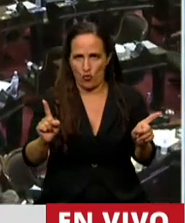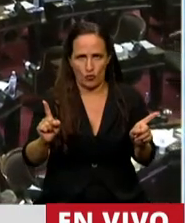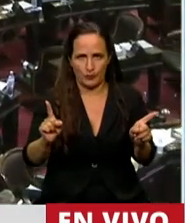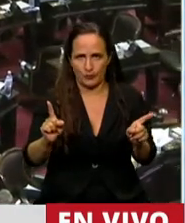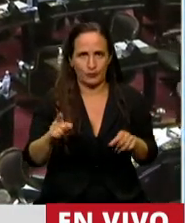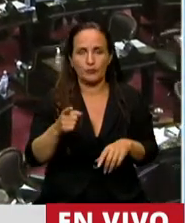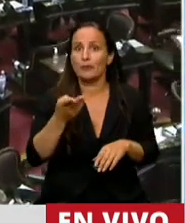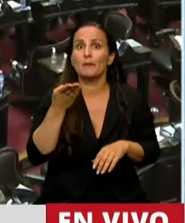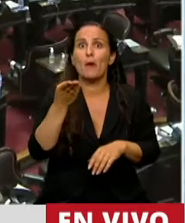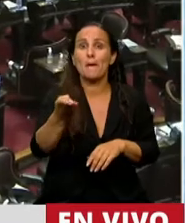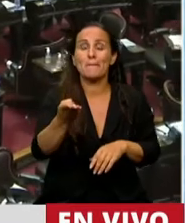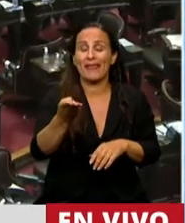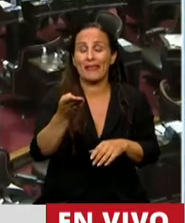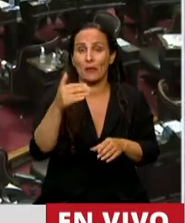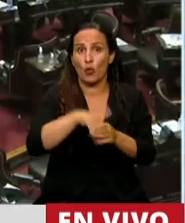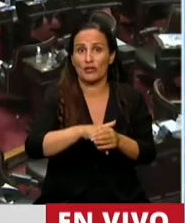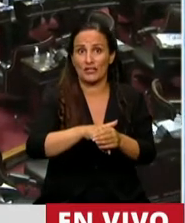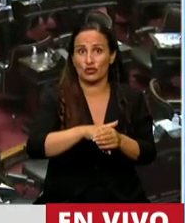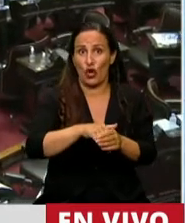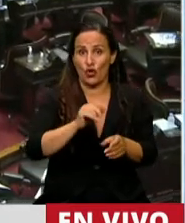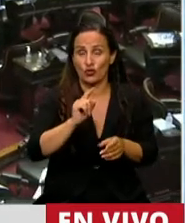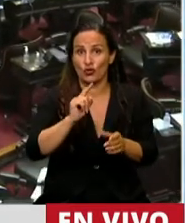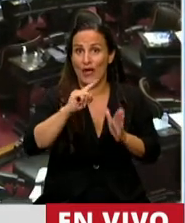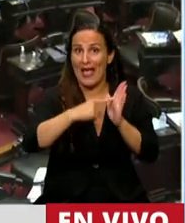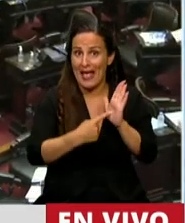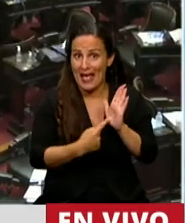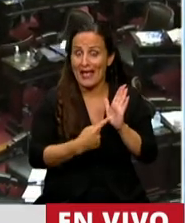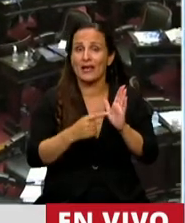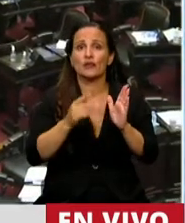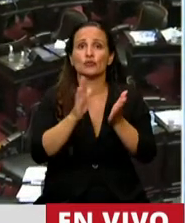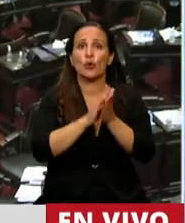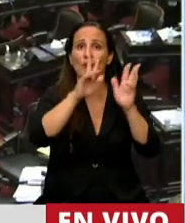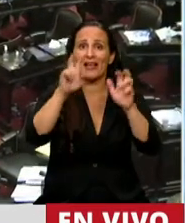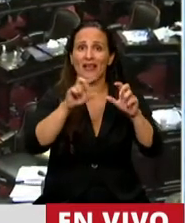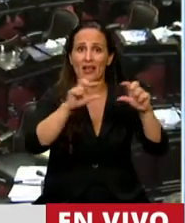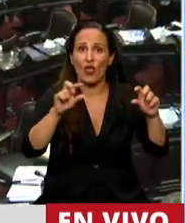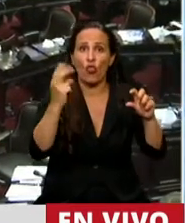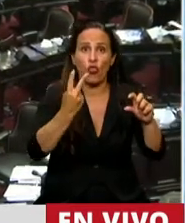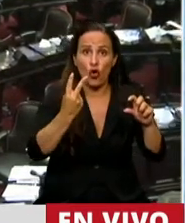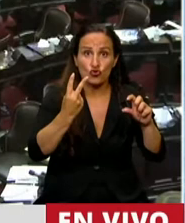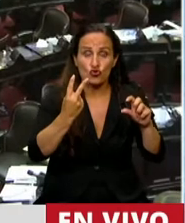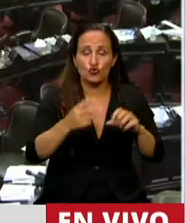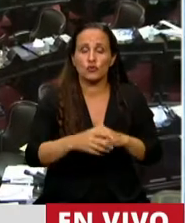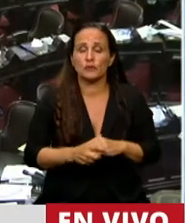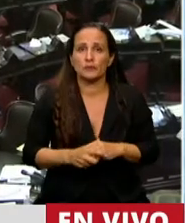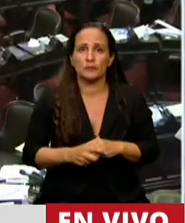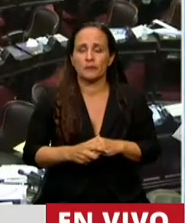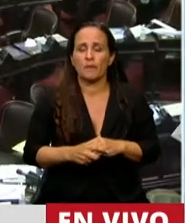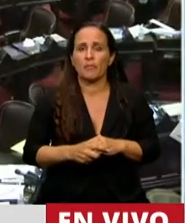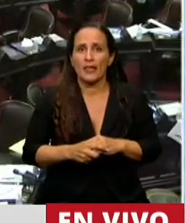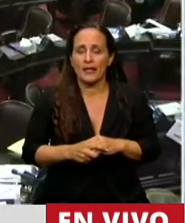la votación en particular del título 2, que con una